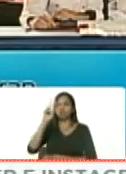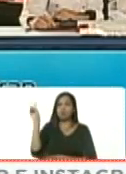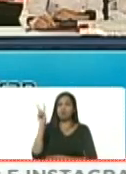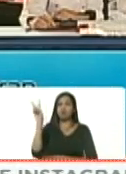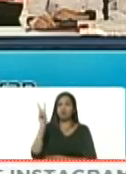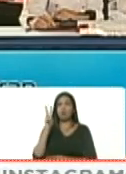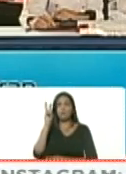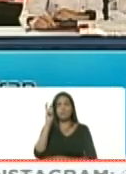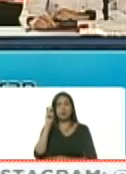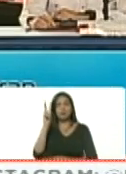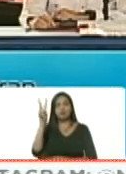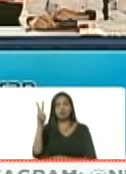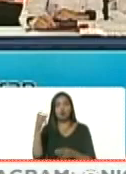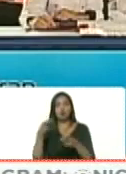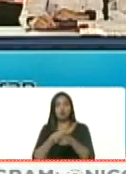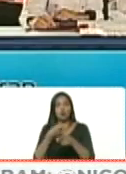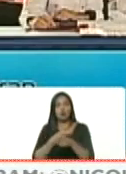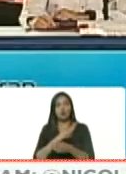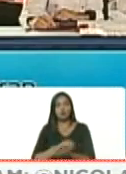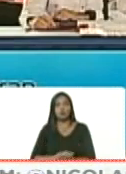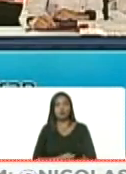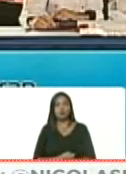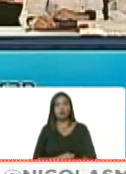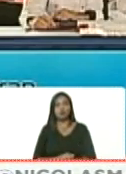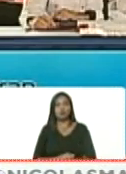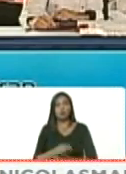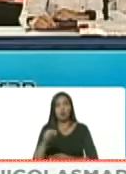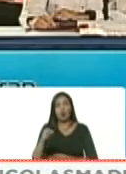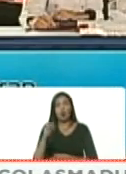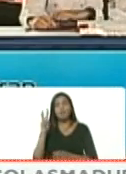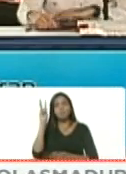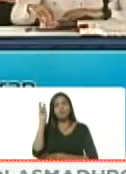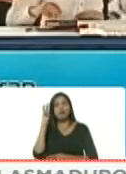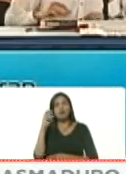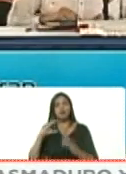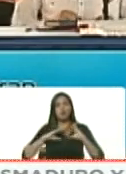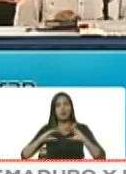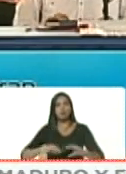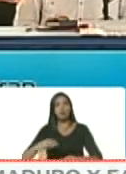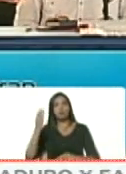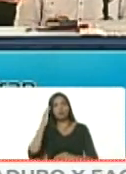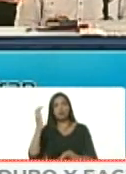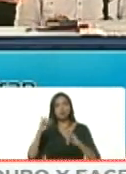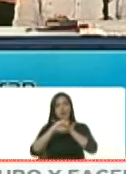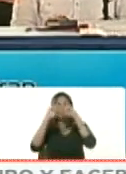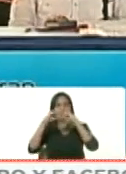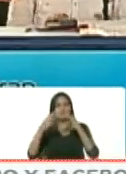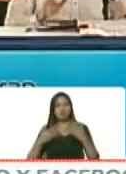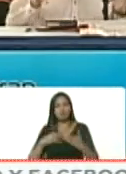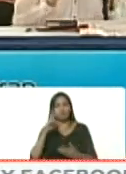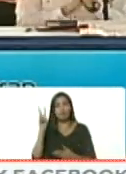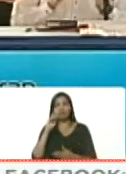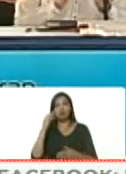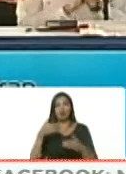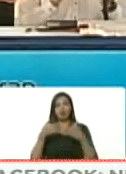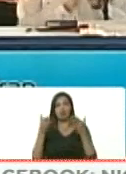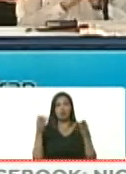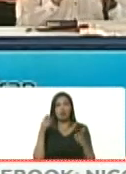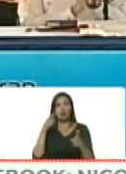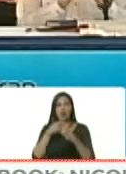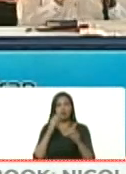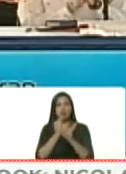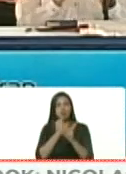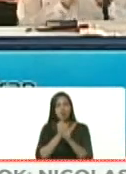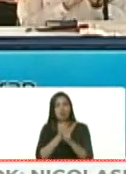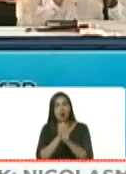viernes 2 de agosto. Es viernes y el cuerpo lo sabe. Felicidades, Venezuela. Adelante, al